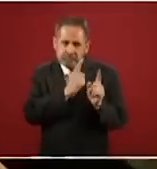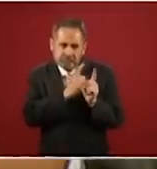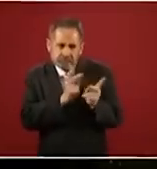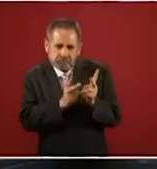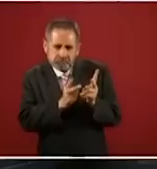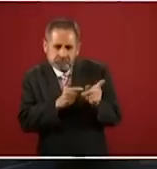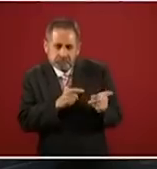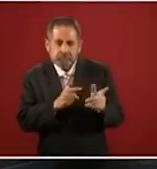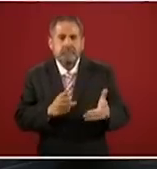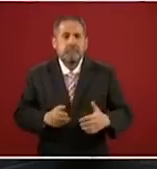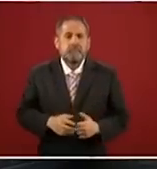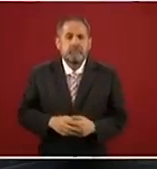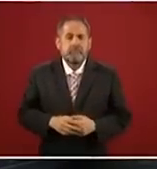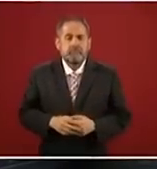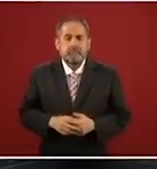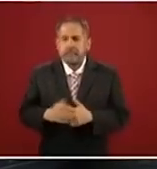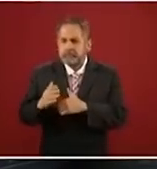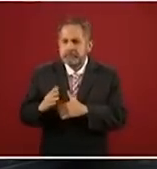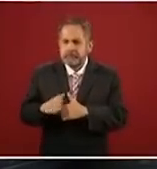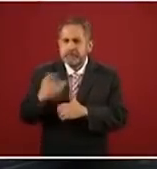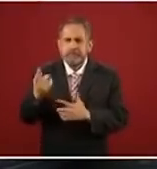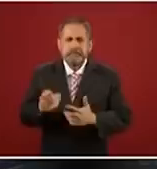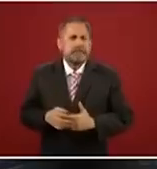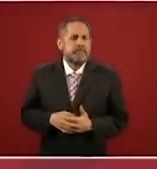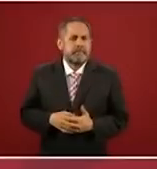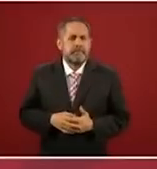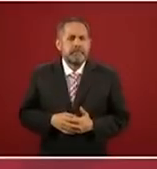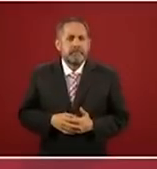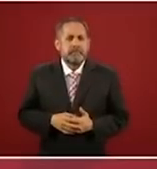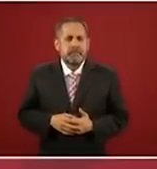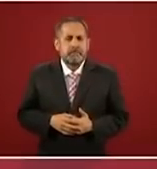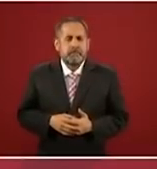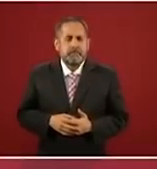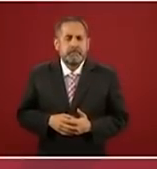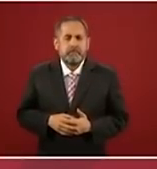del por qué este